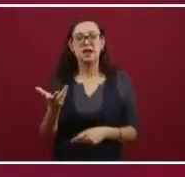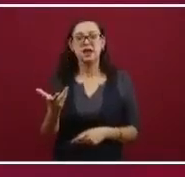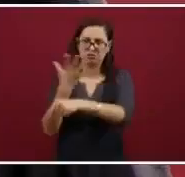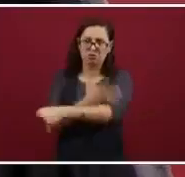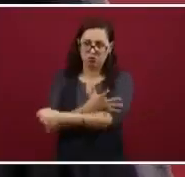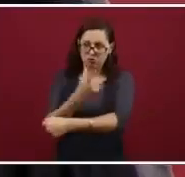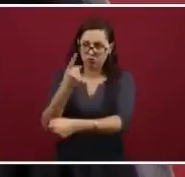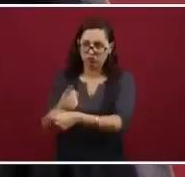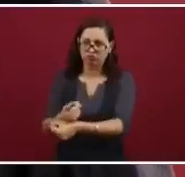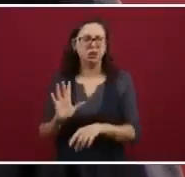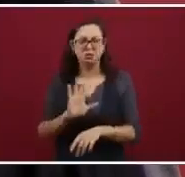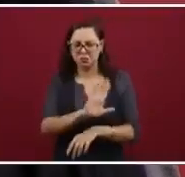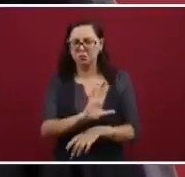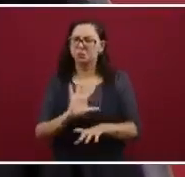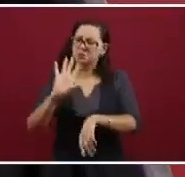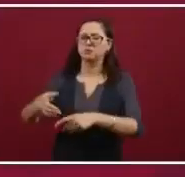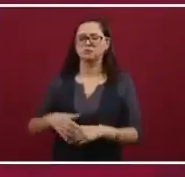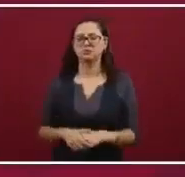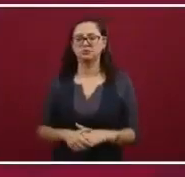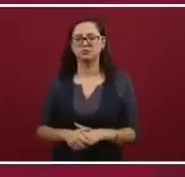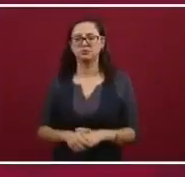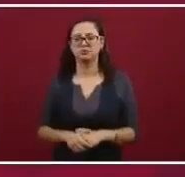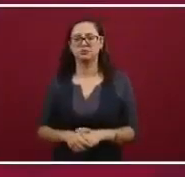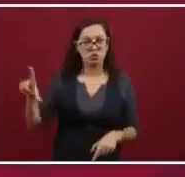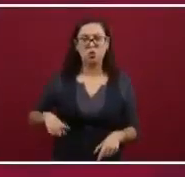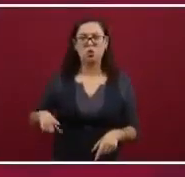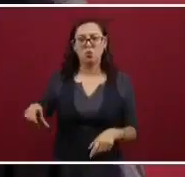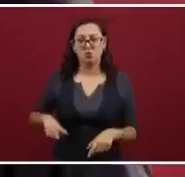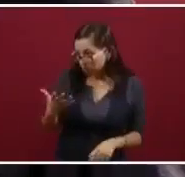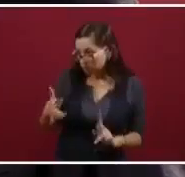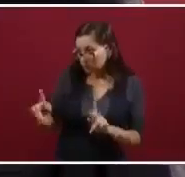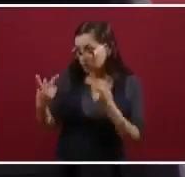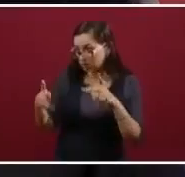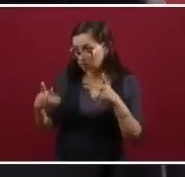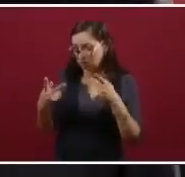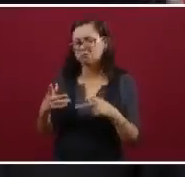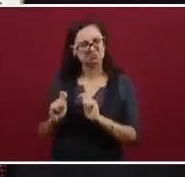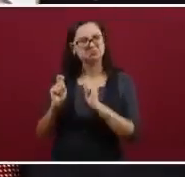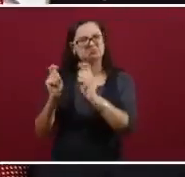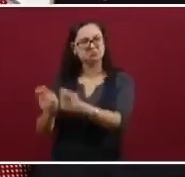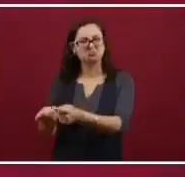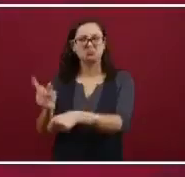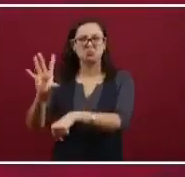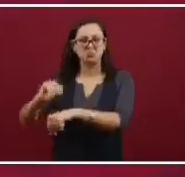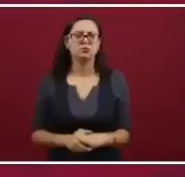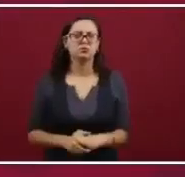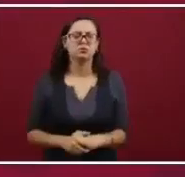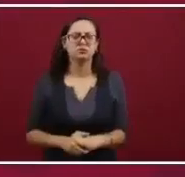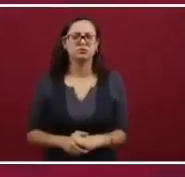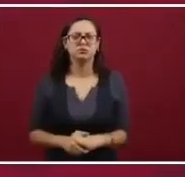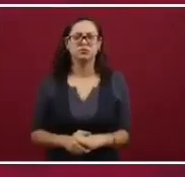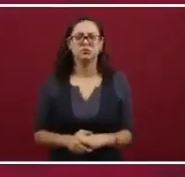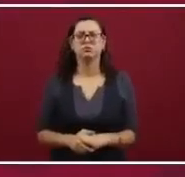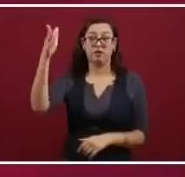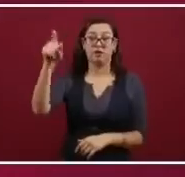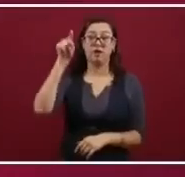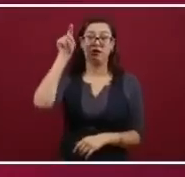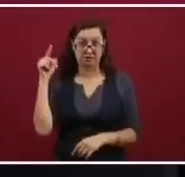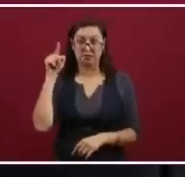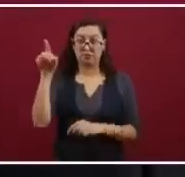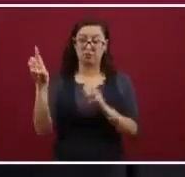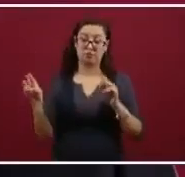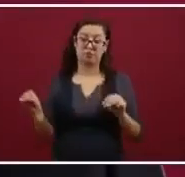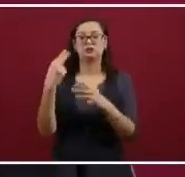vender gasolinas, inclusive a los gobiernos municipales. Ahora que estuve en la sierra de Nayarit,